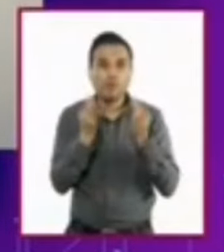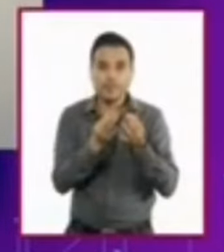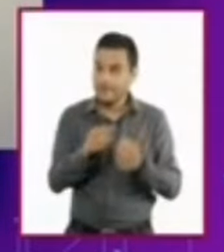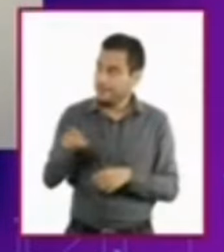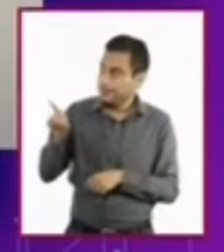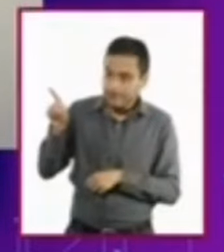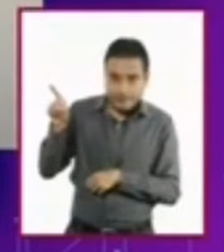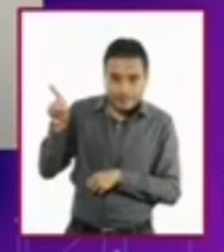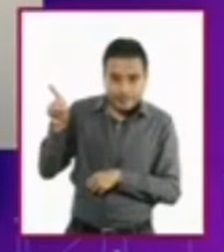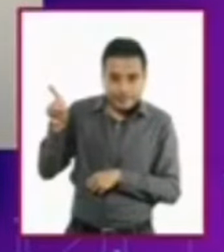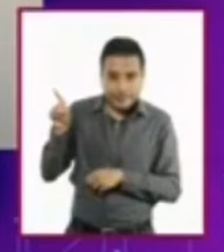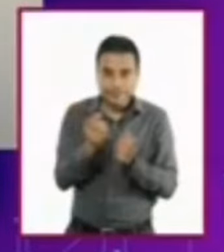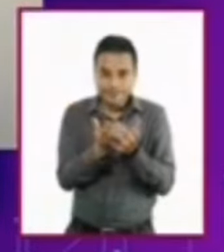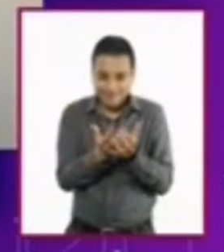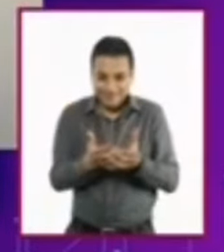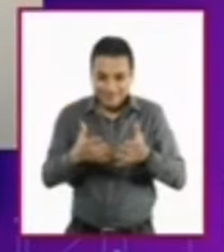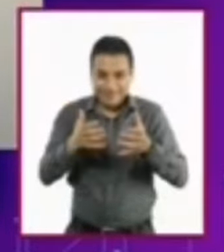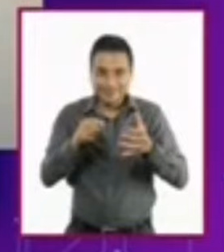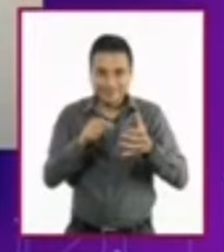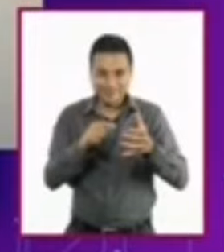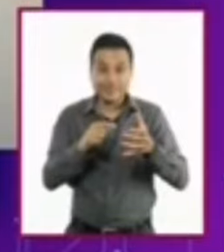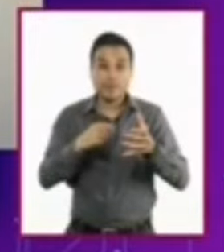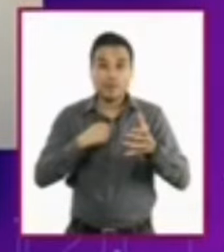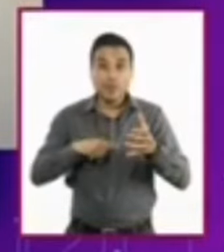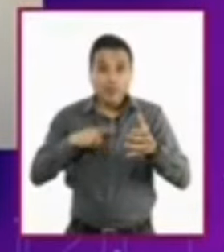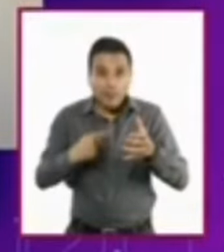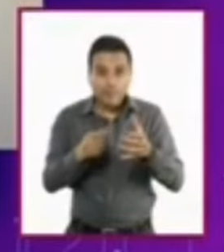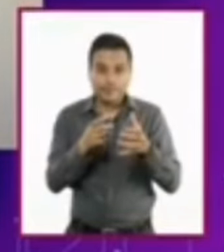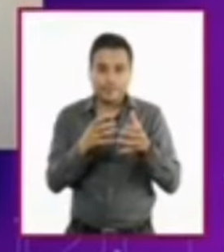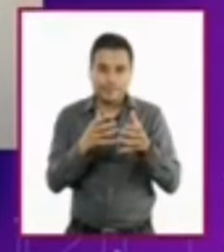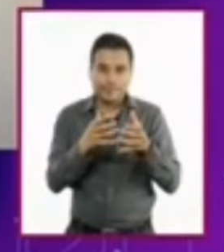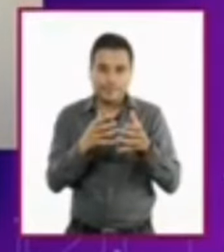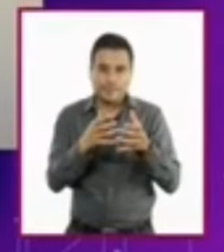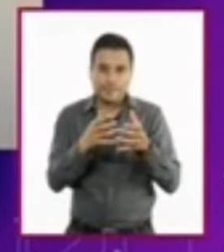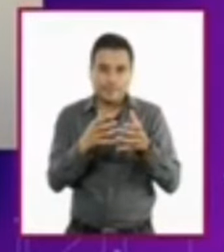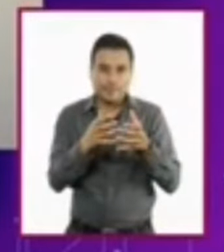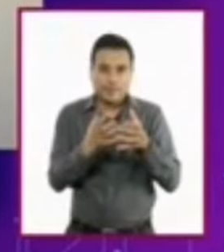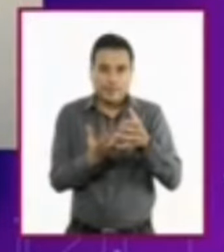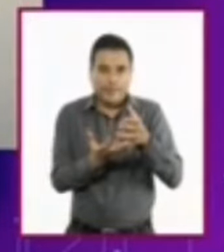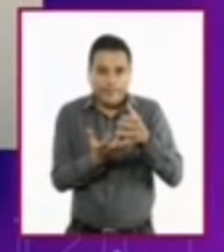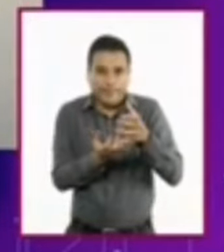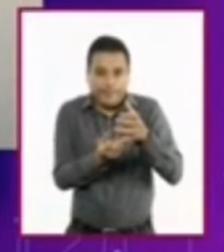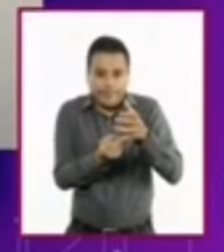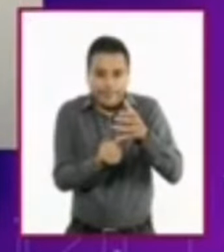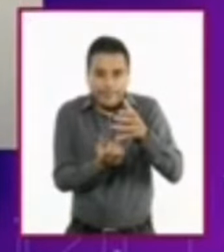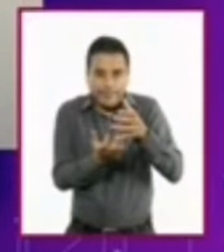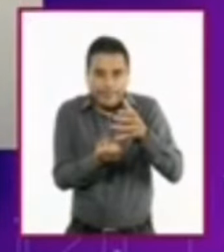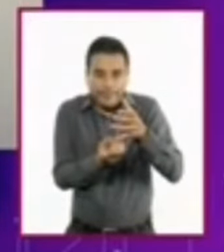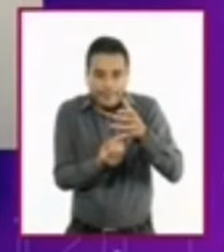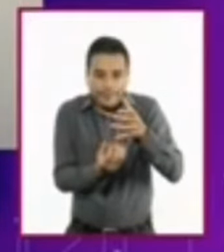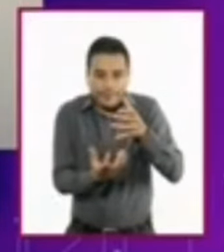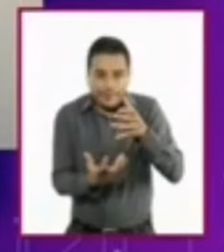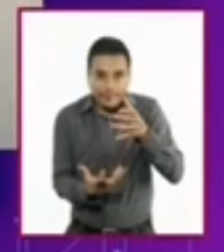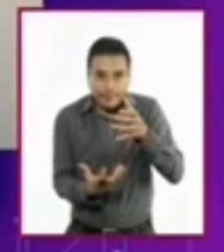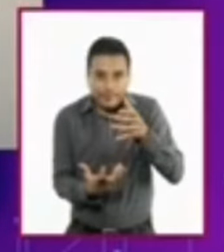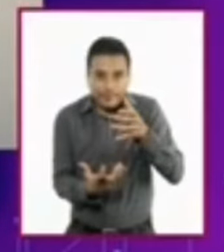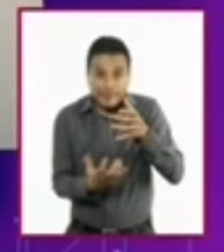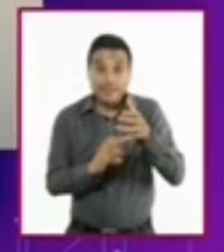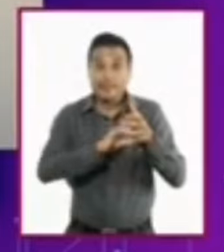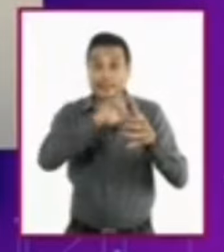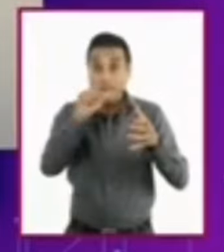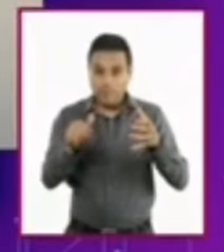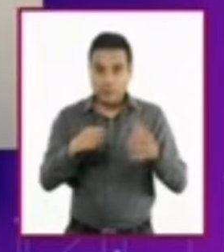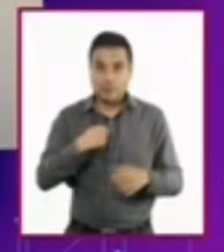la inhalación, el diafragma se contrae jalándolo hacia abajo. Cuando la cavidad torácica se expande,